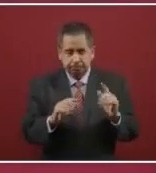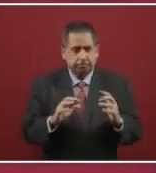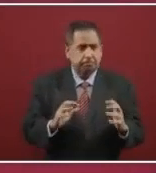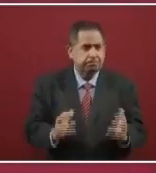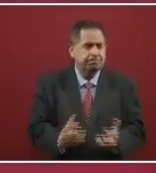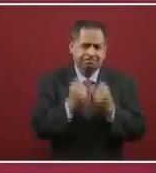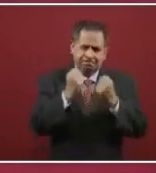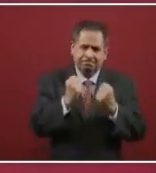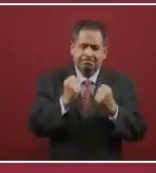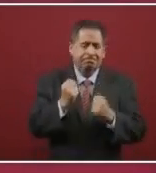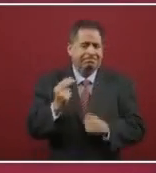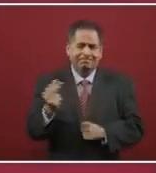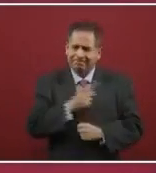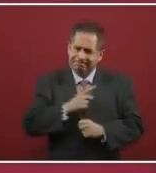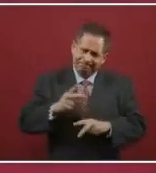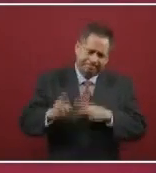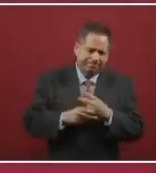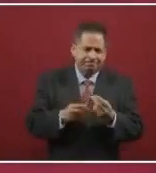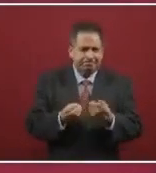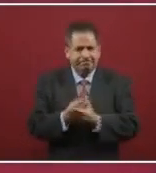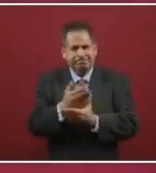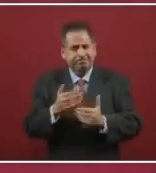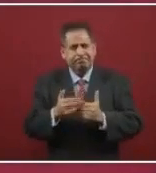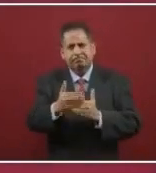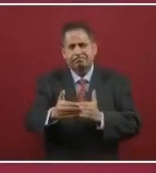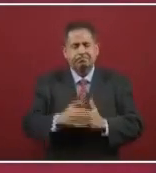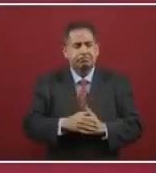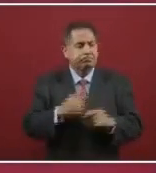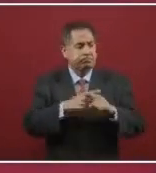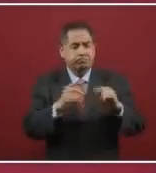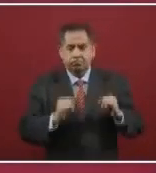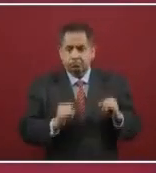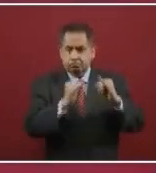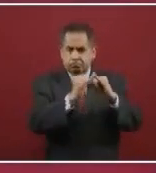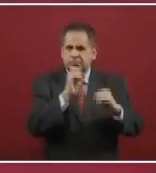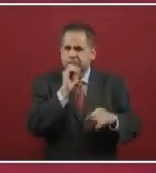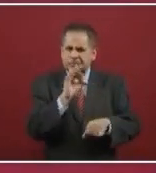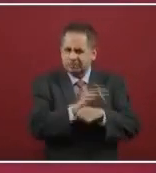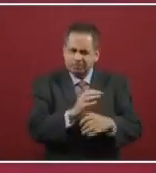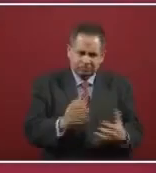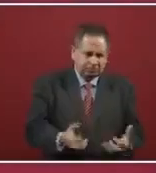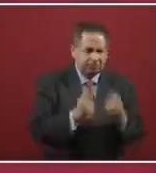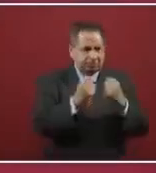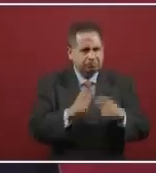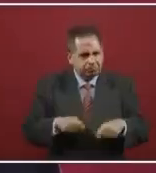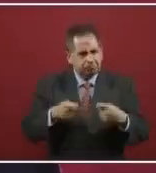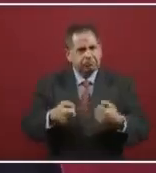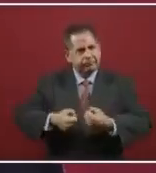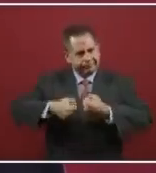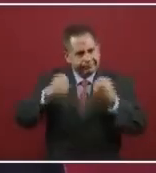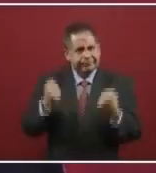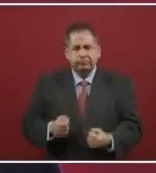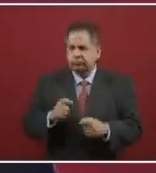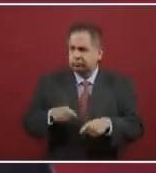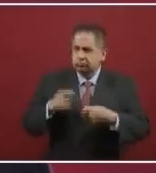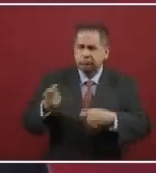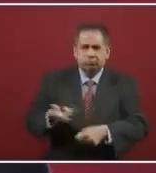tenemos que sacar adelante al país y a las instituciones, y hay que garantizar la seguridad